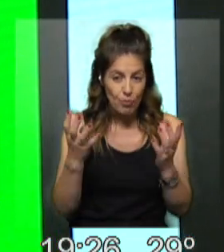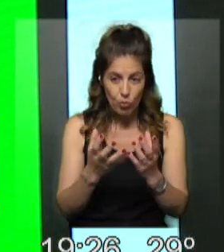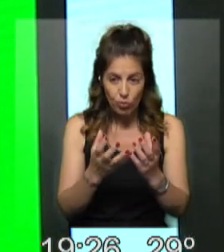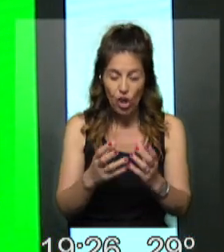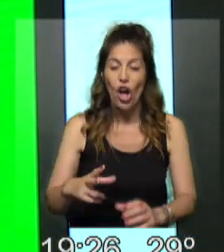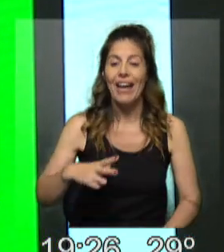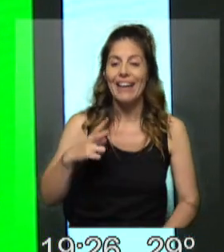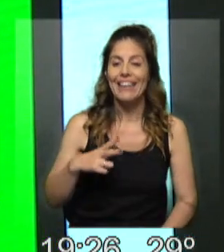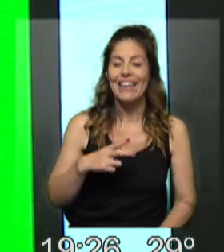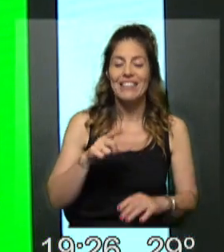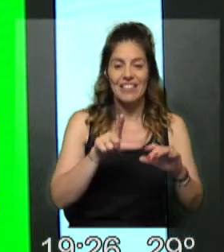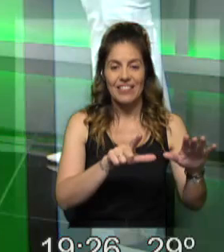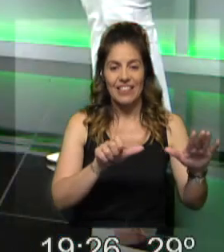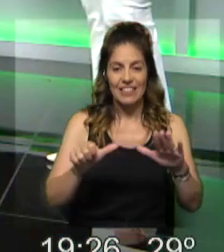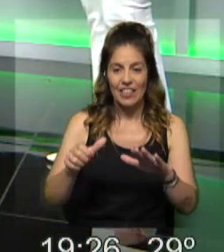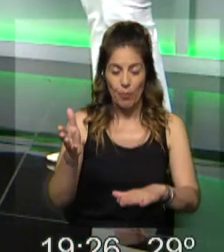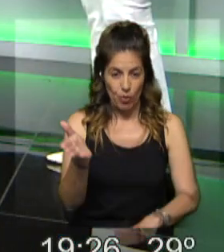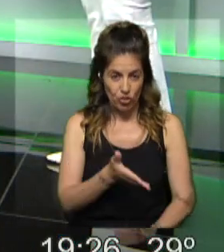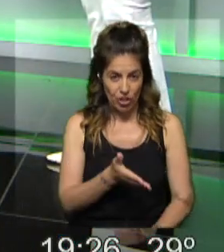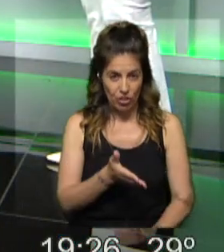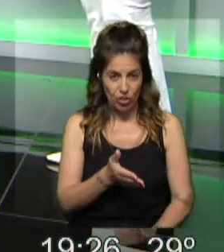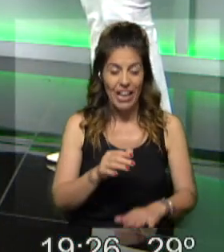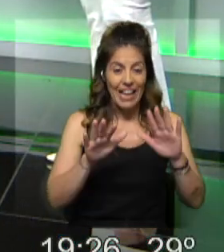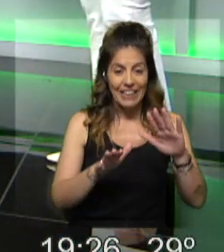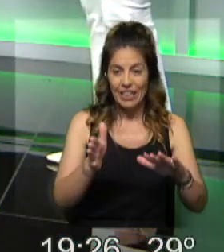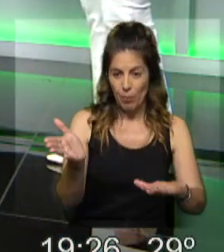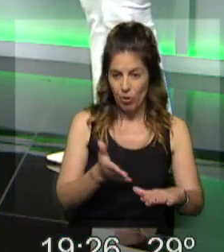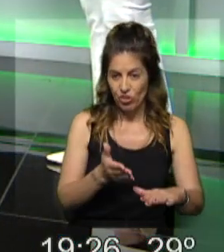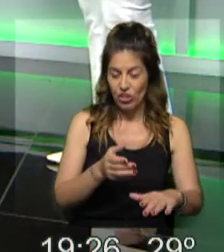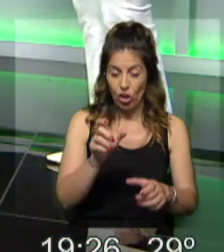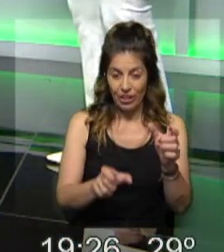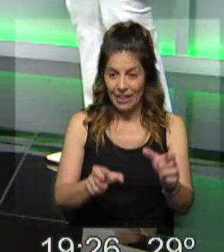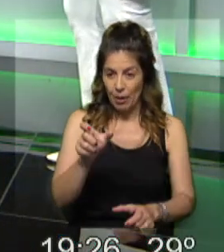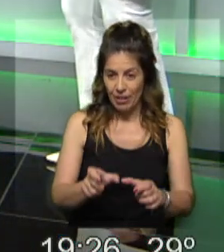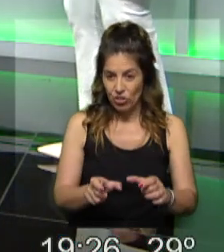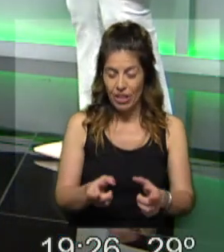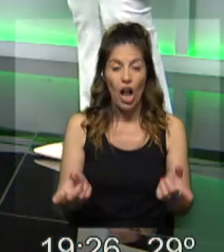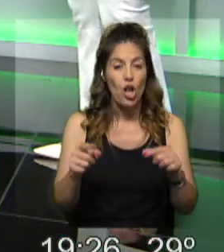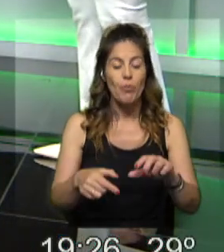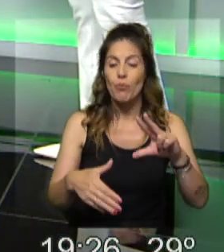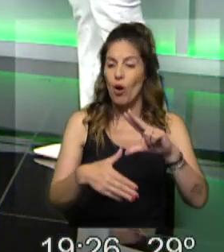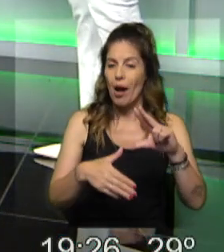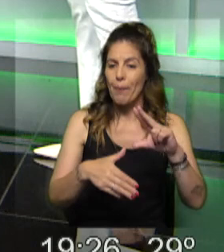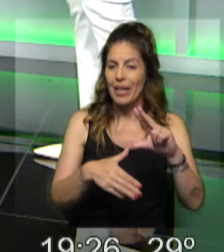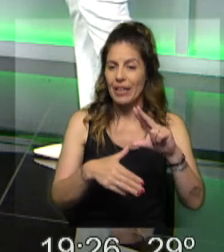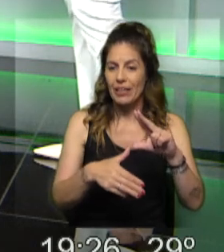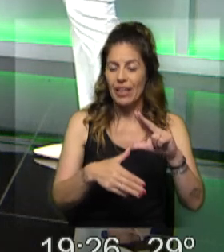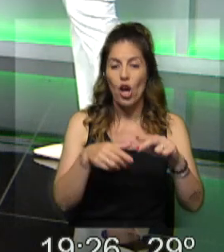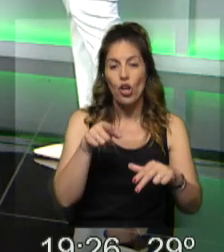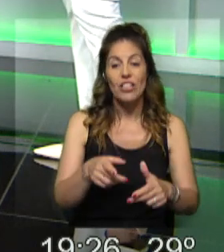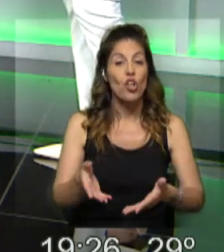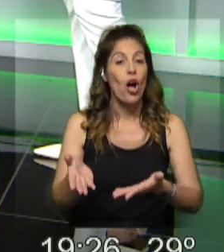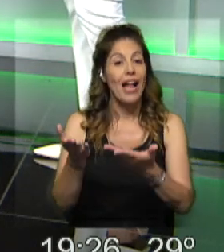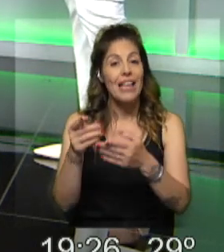76 de la riqueza la posee justamente el 10% de la población y lo mismo pasa en América Latina con ese sesgo al alza